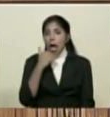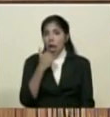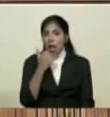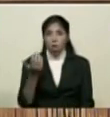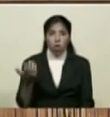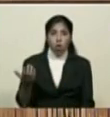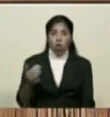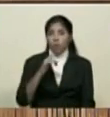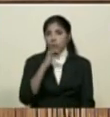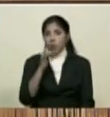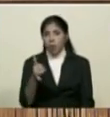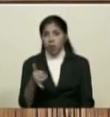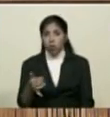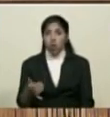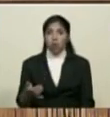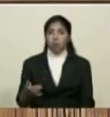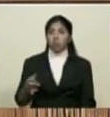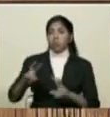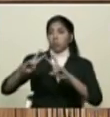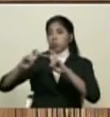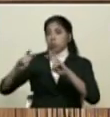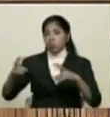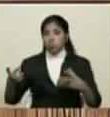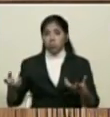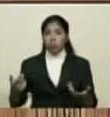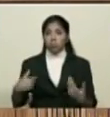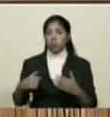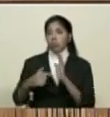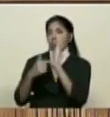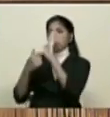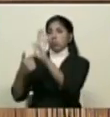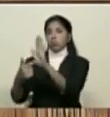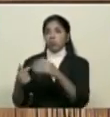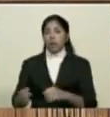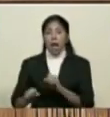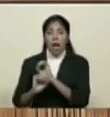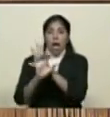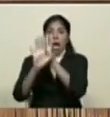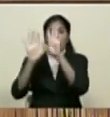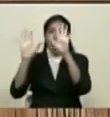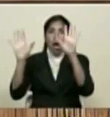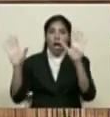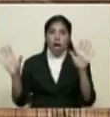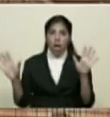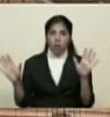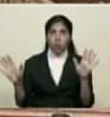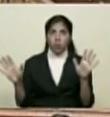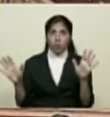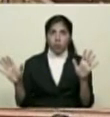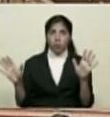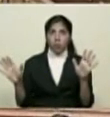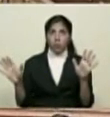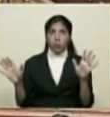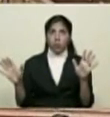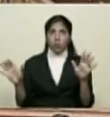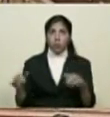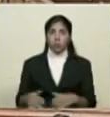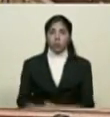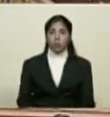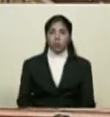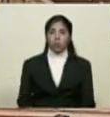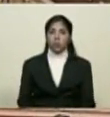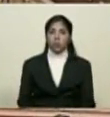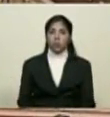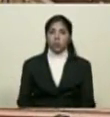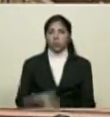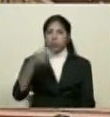efectiva elementos de convicción e informaciones que permiten su esclarecimiento y que conlleven a esa honorable institución